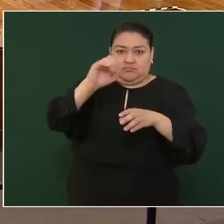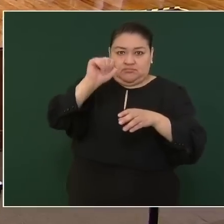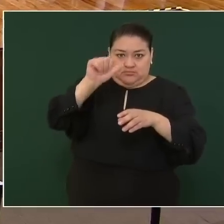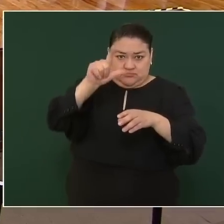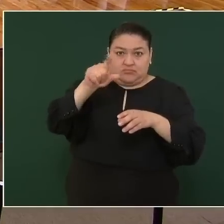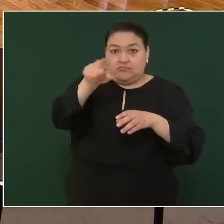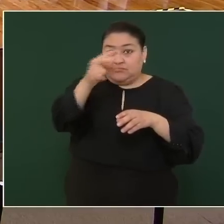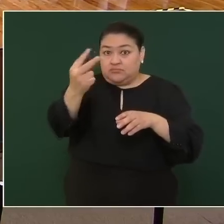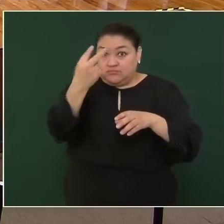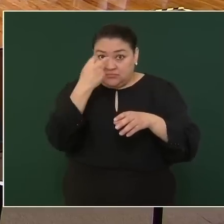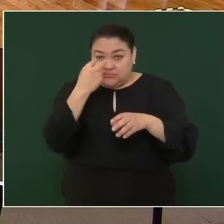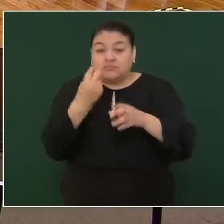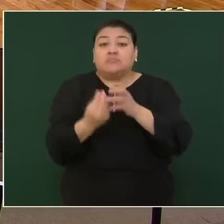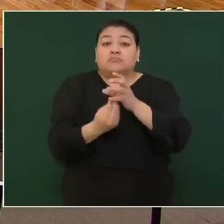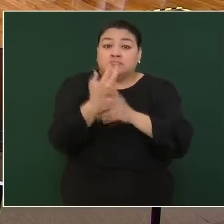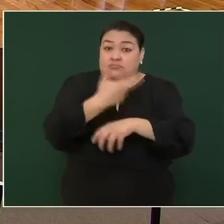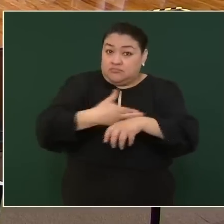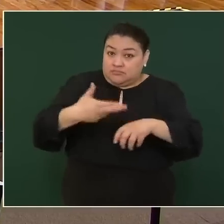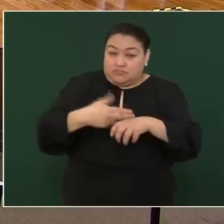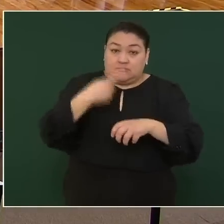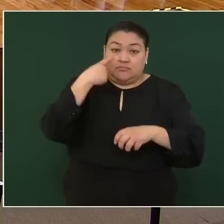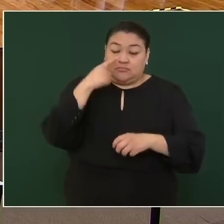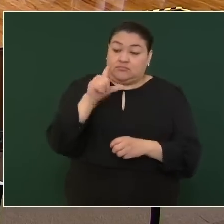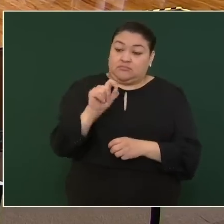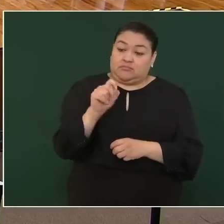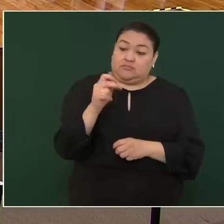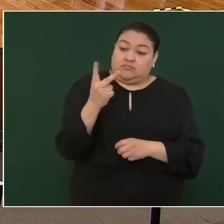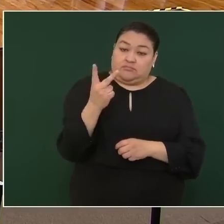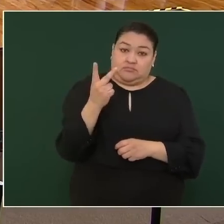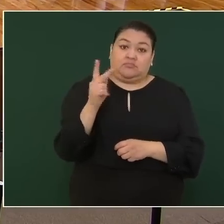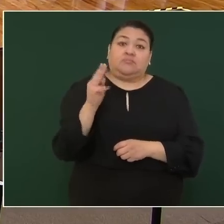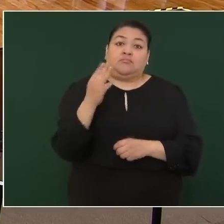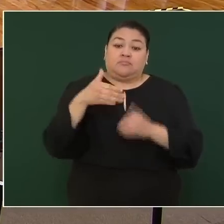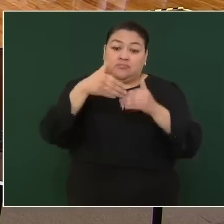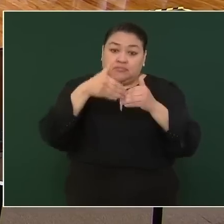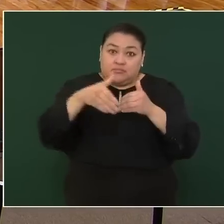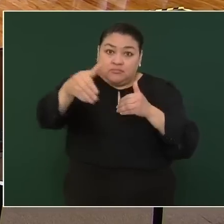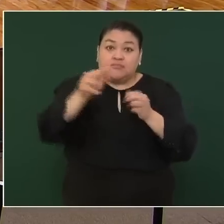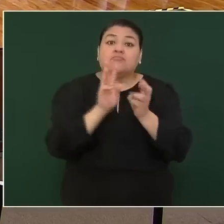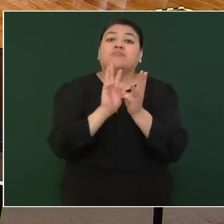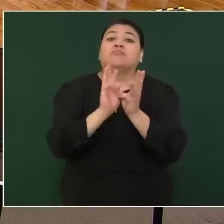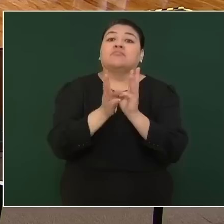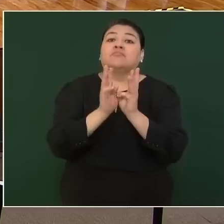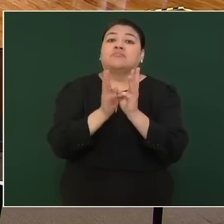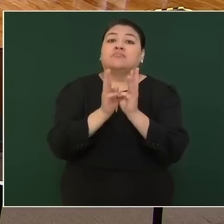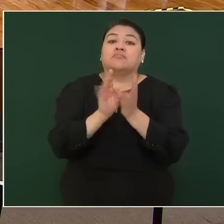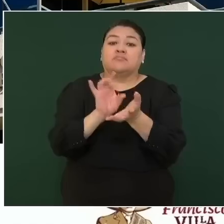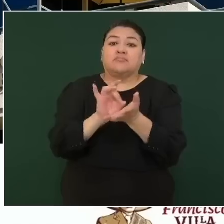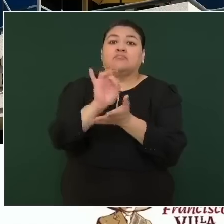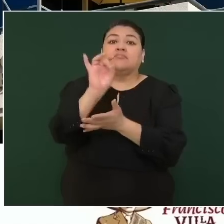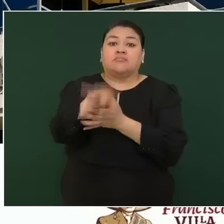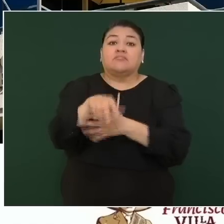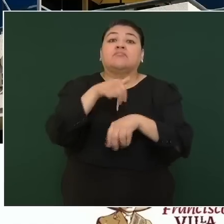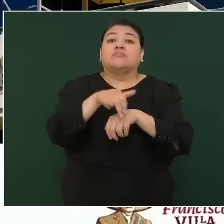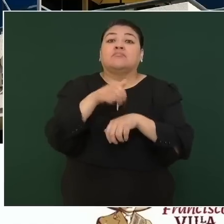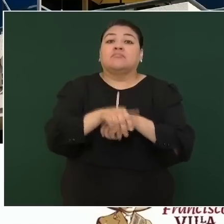viendo. A partir del 22 de mayo se van a poder programar por WhatsApp a este